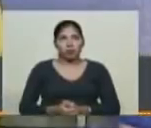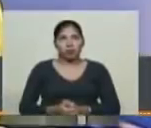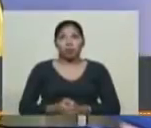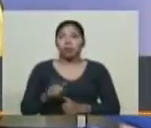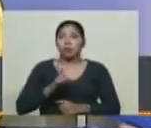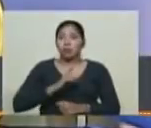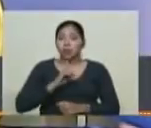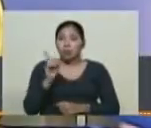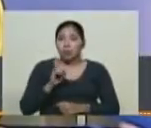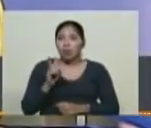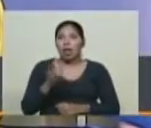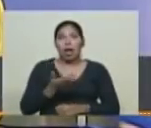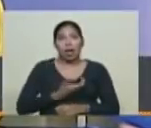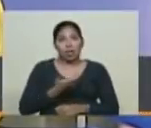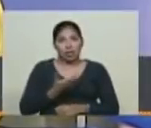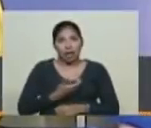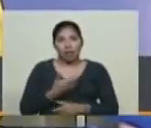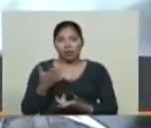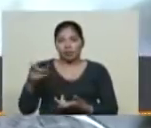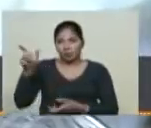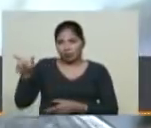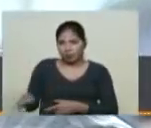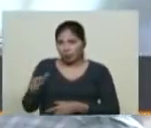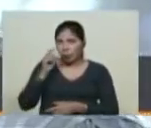municipio Vargas, compañero Terán,